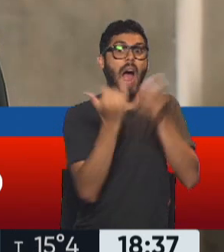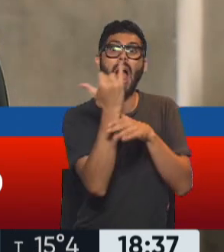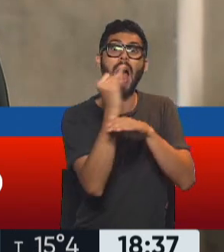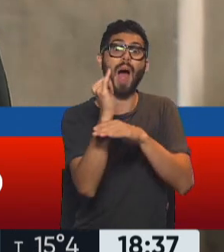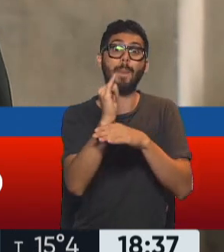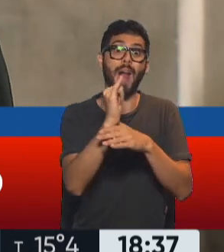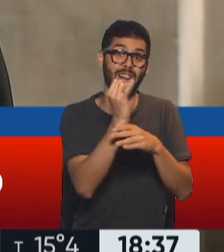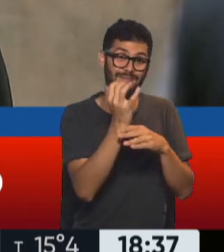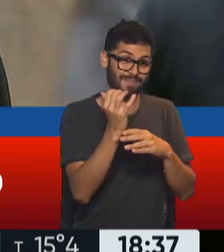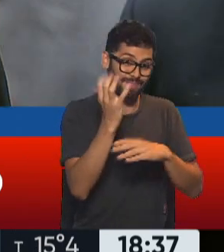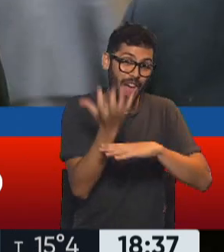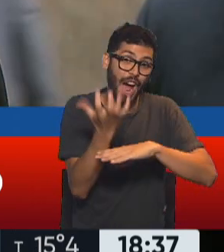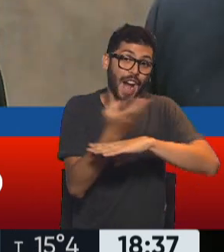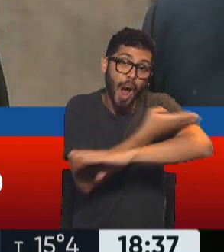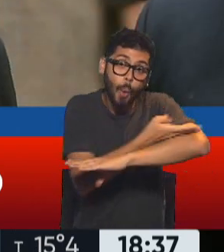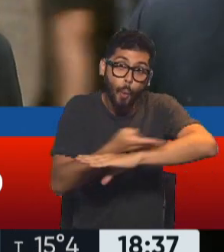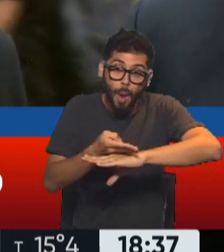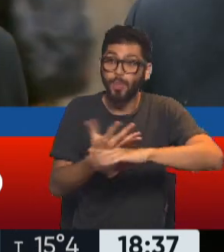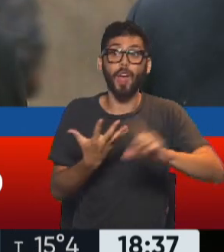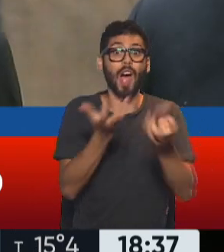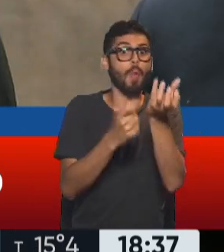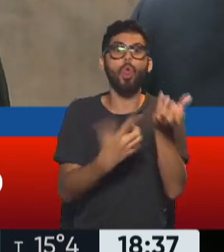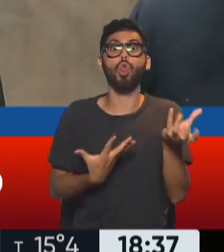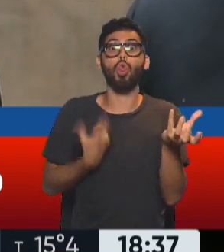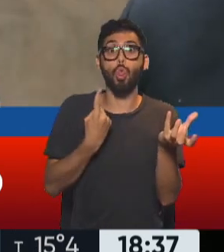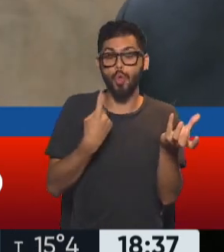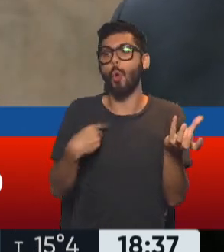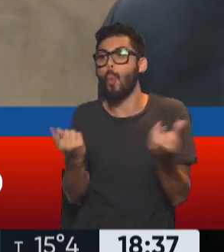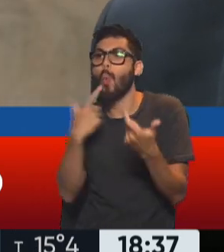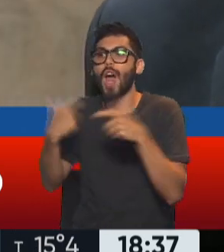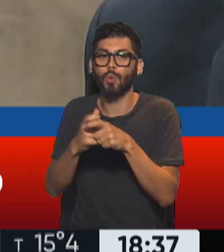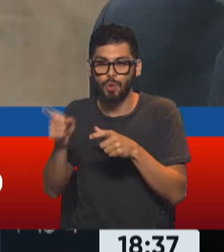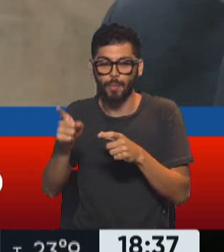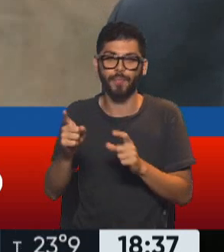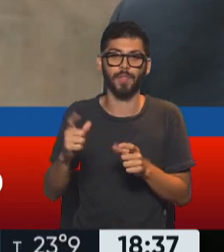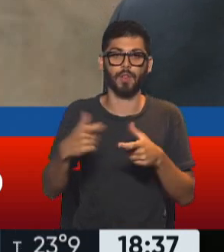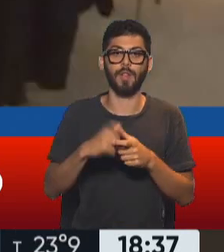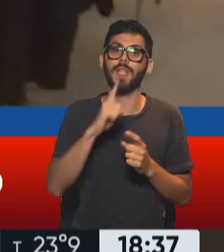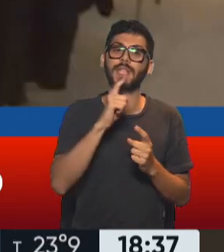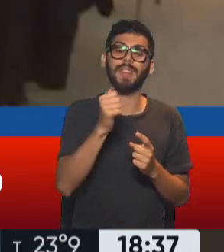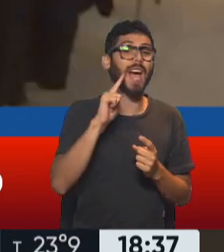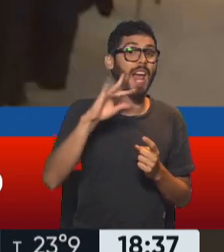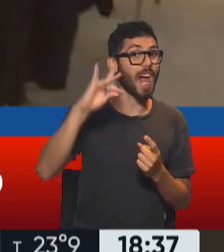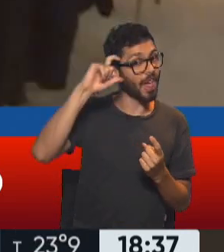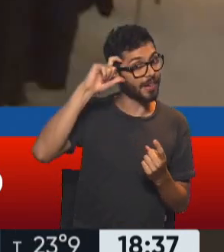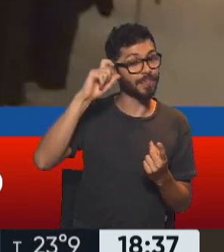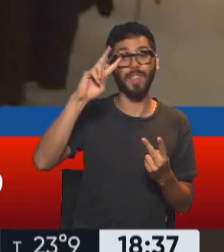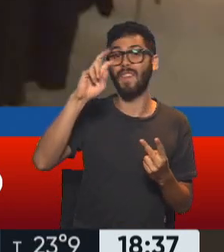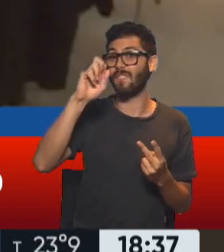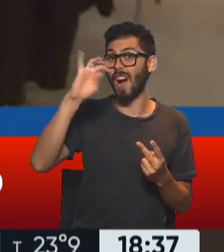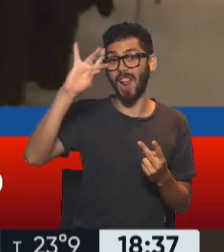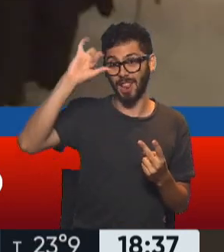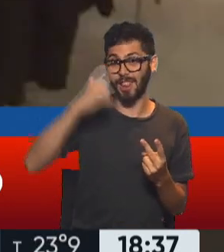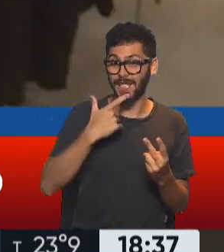este encuentro. La comisión que integra el diputado Taylade, Valdés y Basse determinará cuáles son